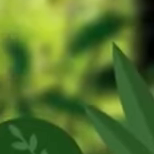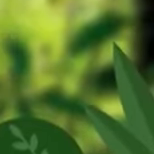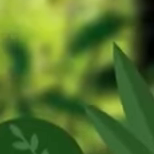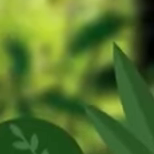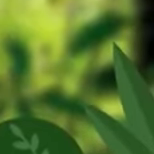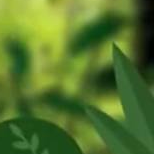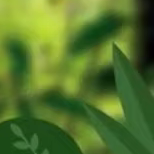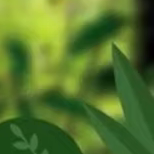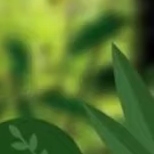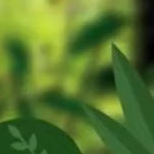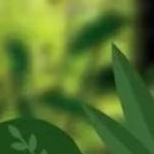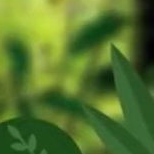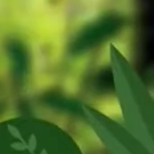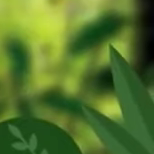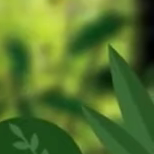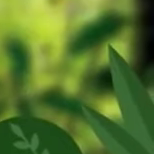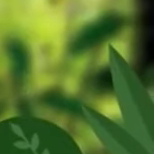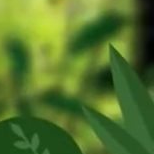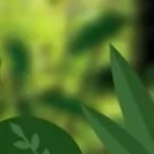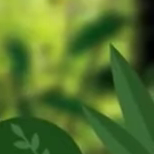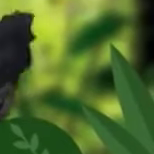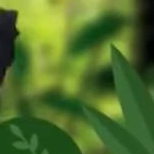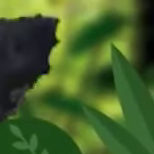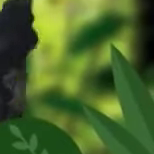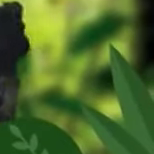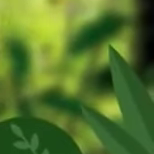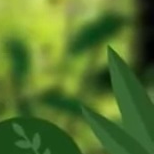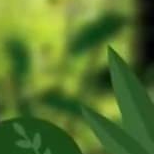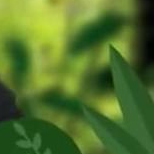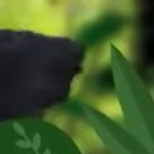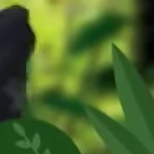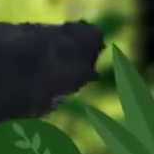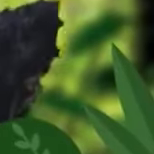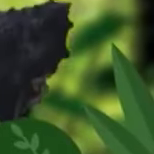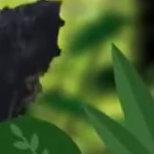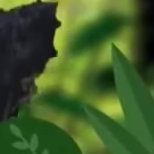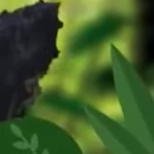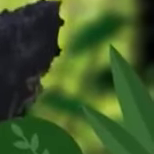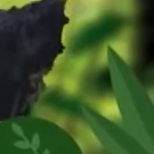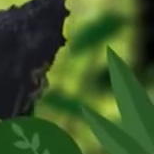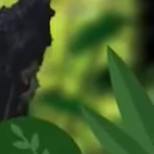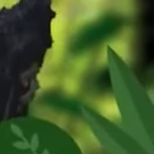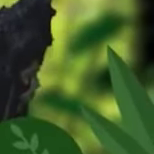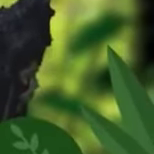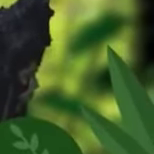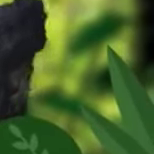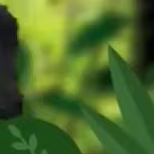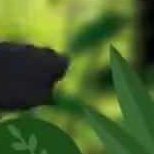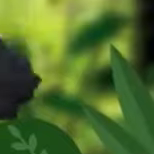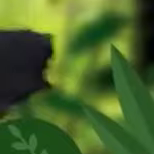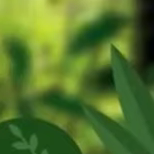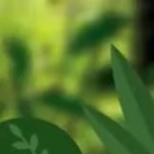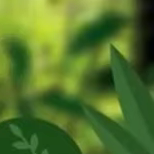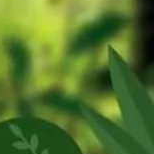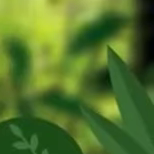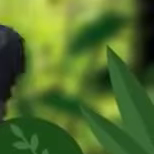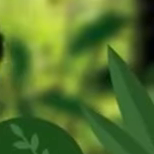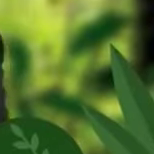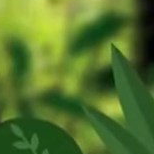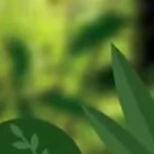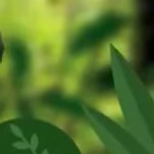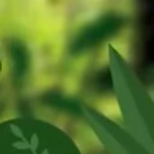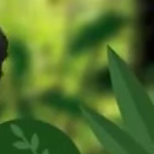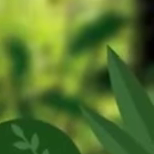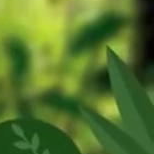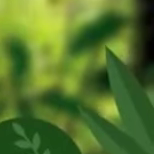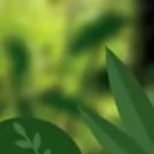todo! ¡Lávense las manos! Y mantengan el distanciamiento social. No olviden